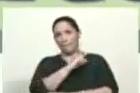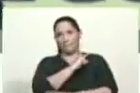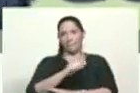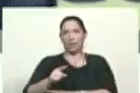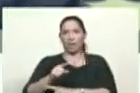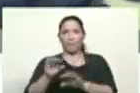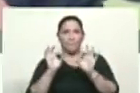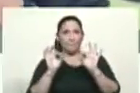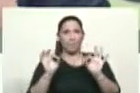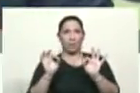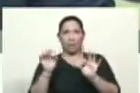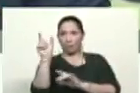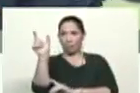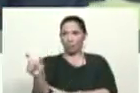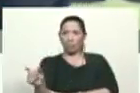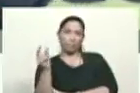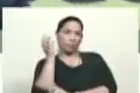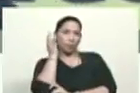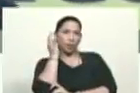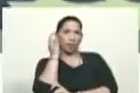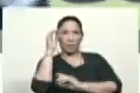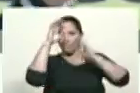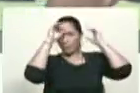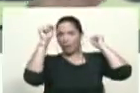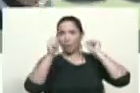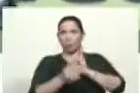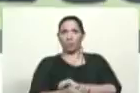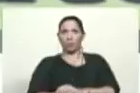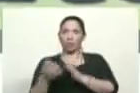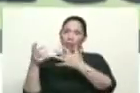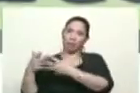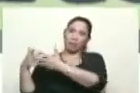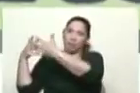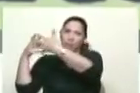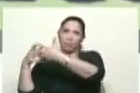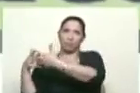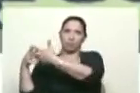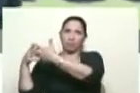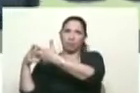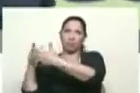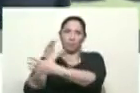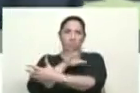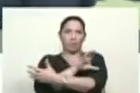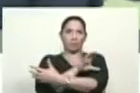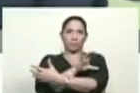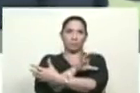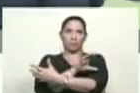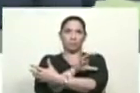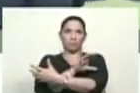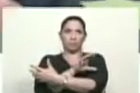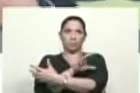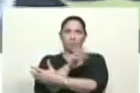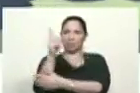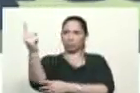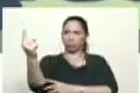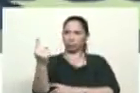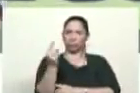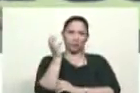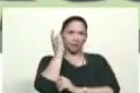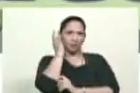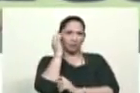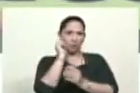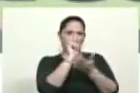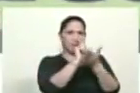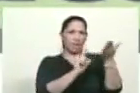era una dama, la embajadora de Norteamérica en el país. Y le llegó la señora con una